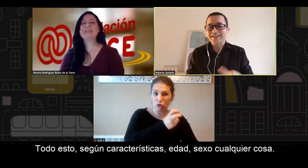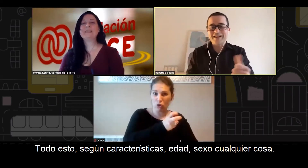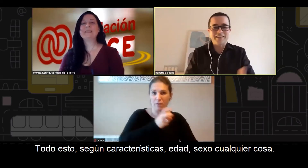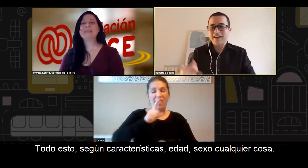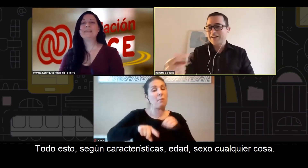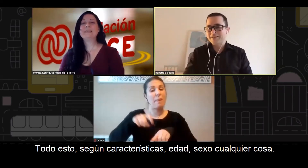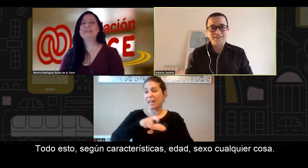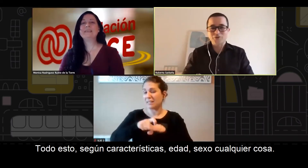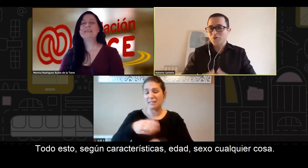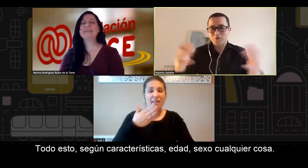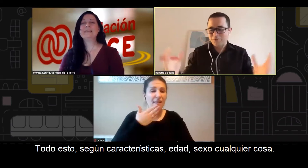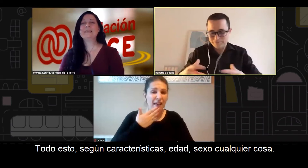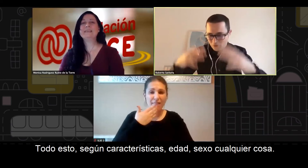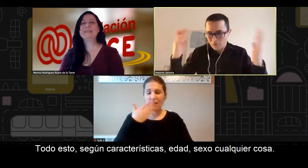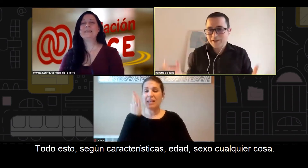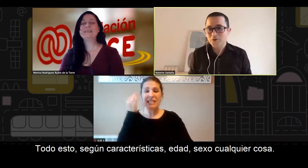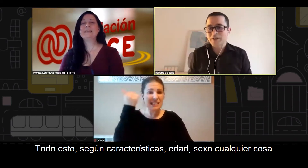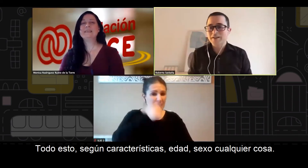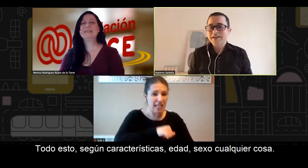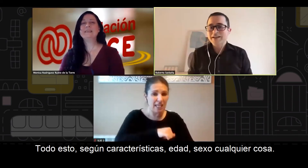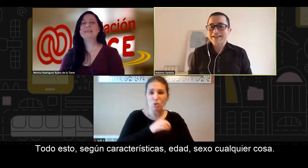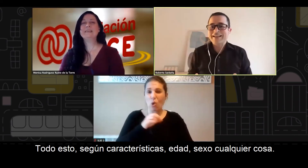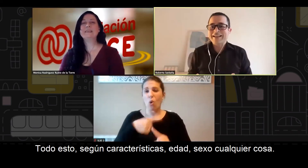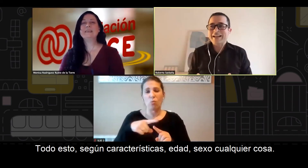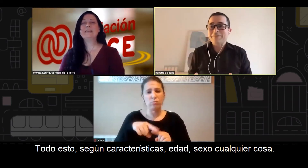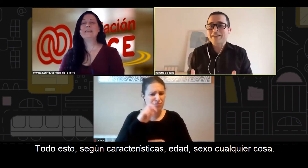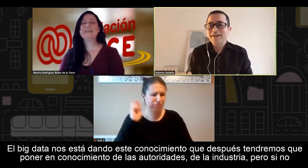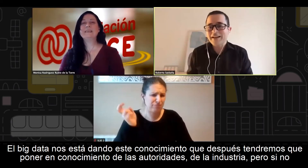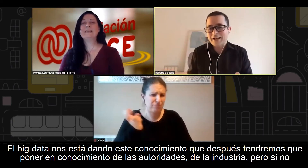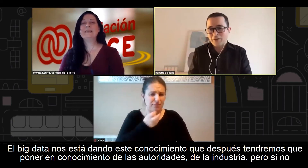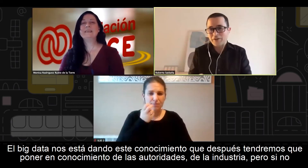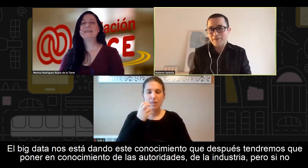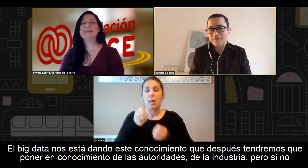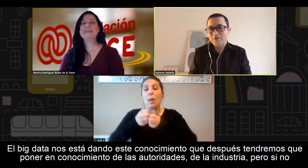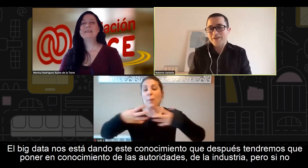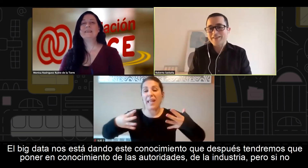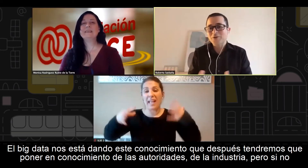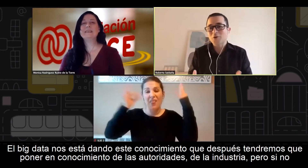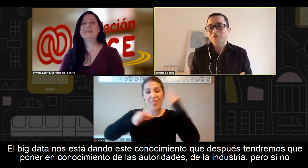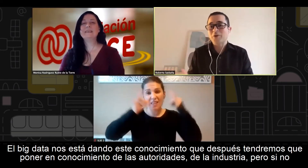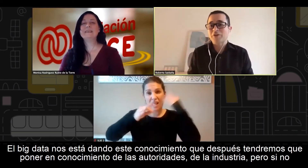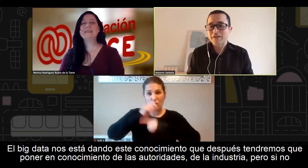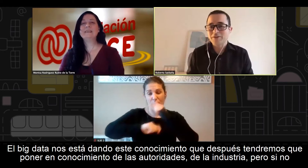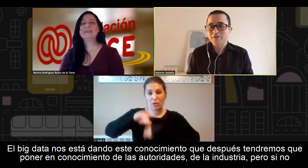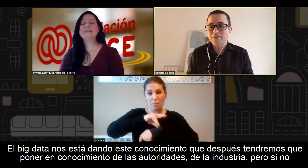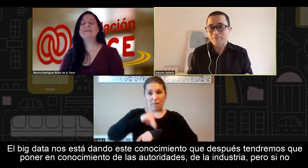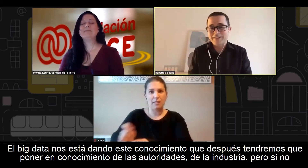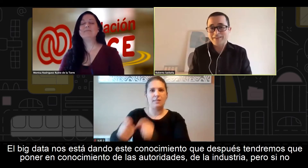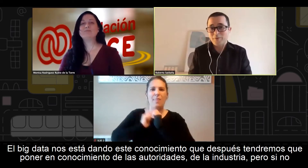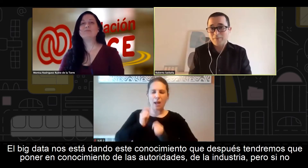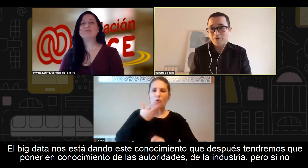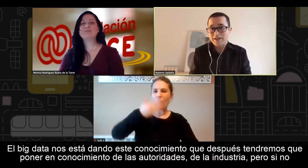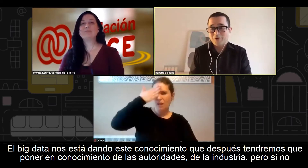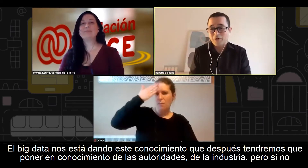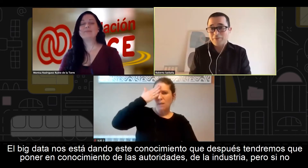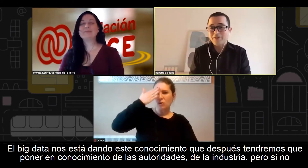características, edad, sexo o cualquier cosa. El Big Data, las asociaciones de pacientes, nos está dando todo este conocimiento que después tendremos que